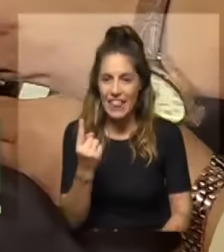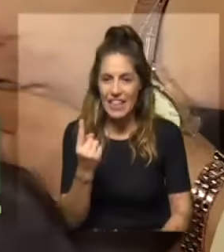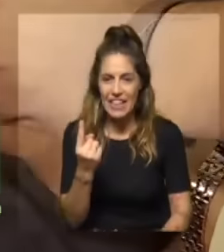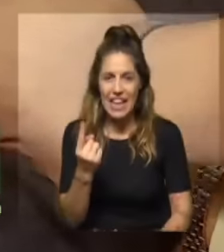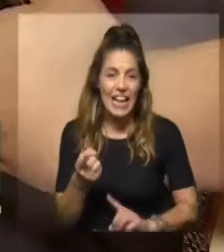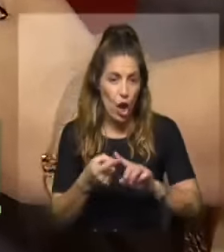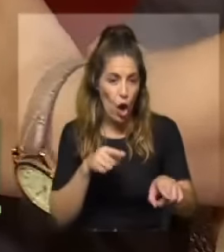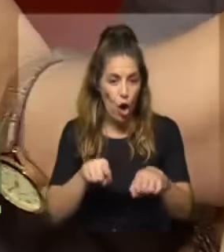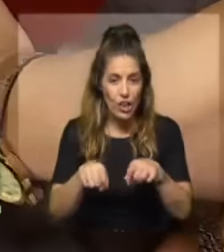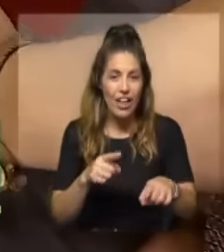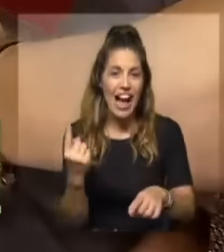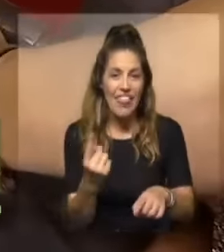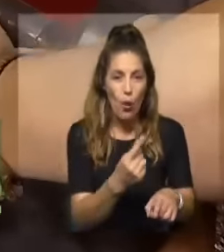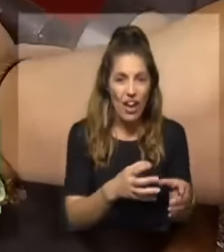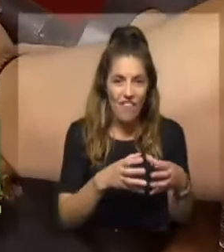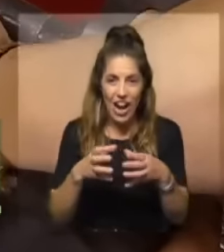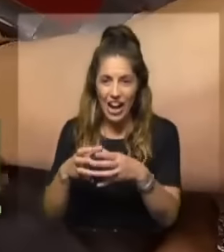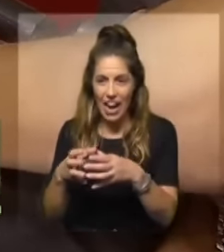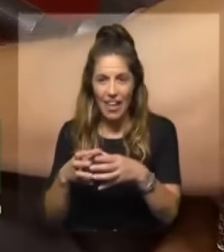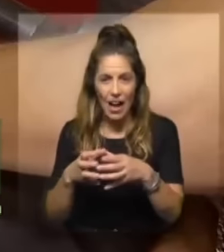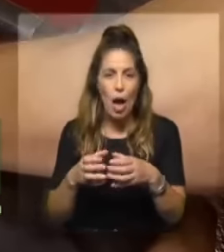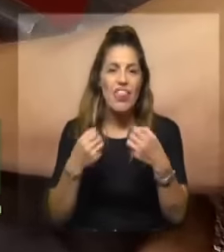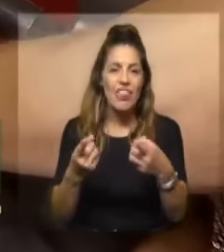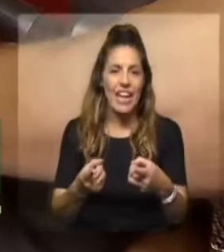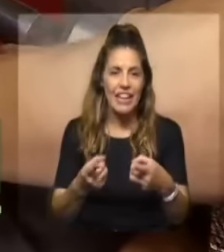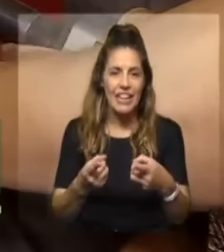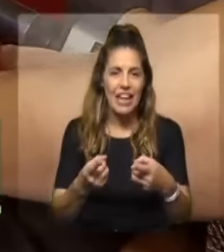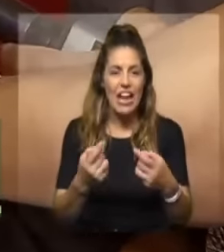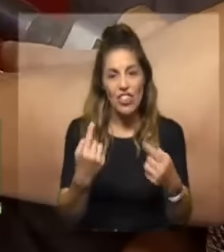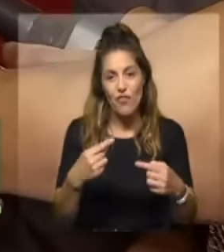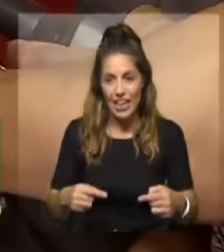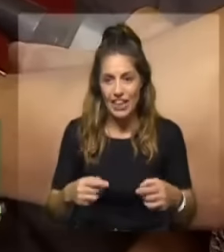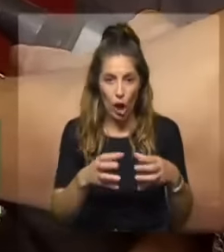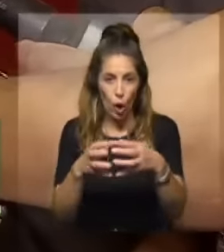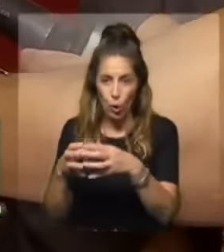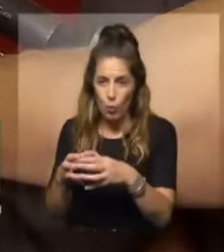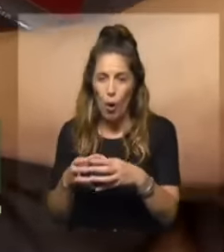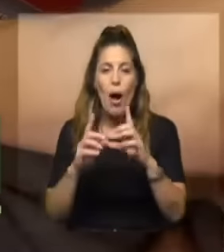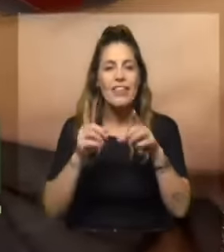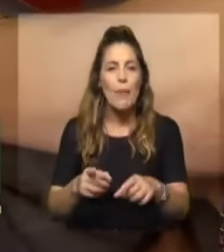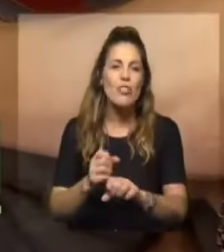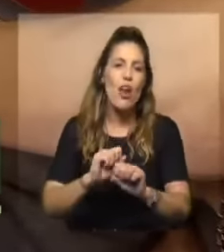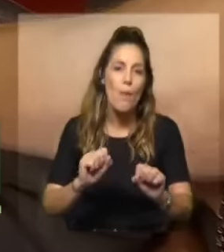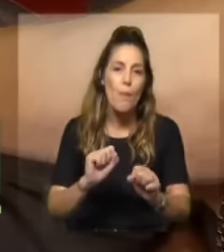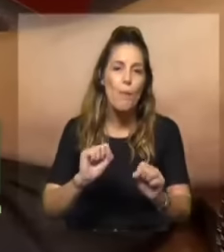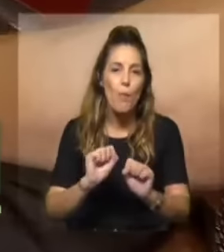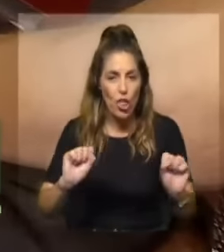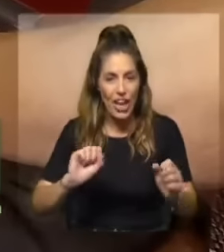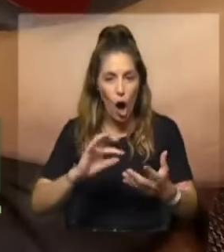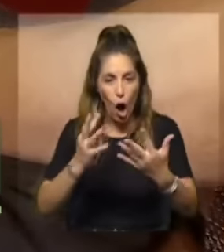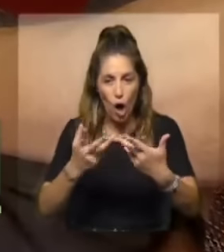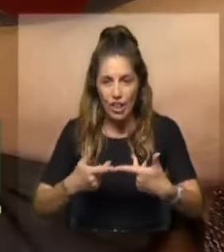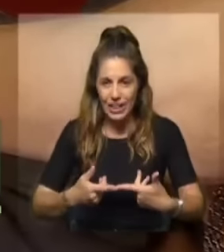coordinadores de cada bancada trasladen a las respectivas cámaras porque es una forma también de poder ordenar